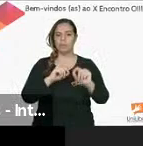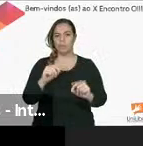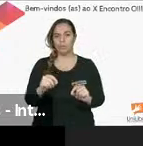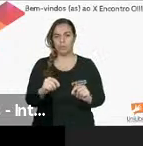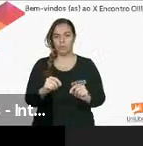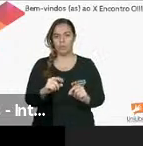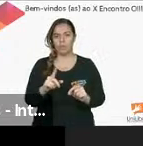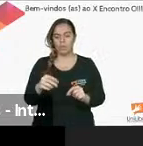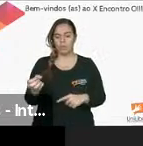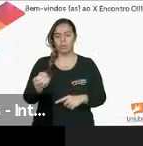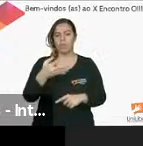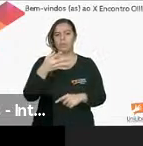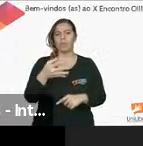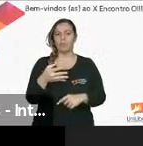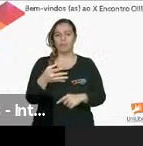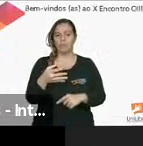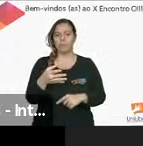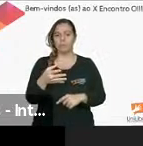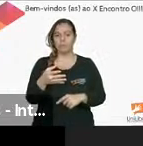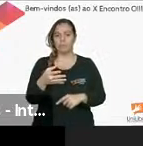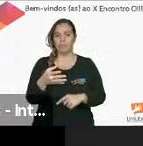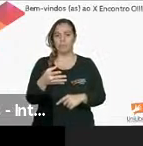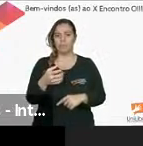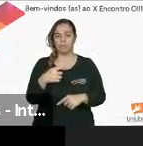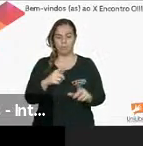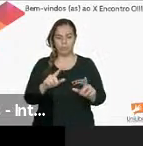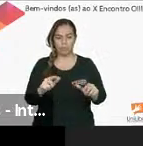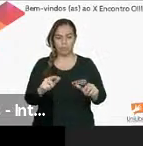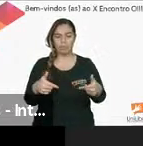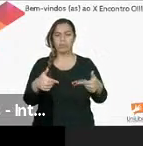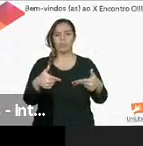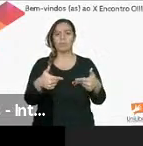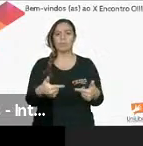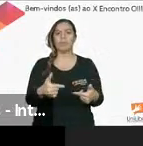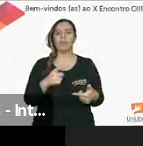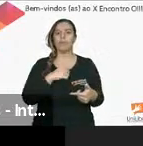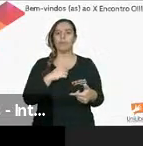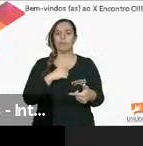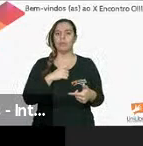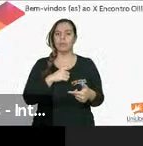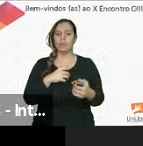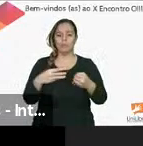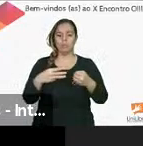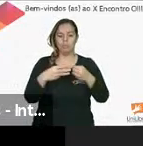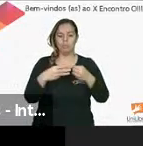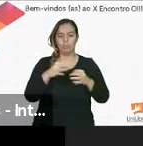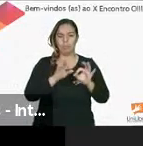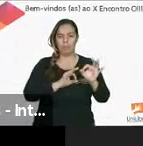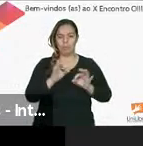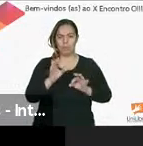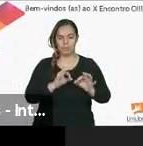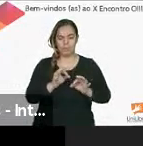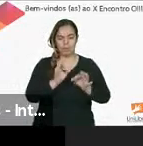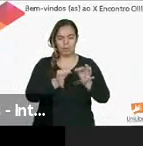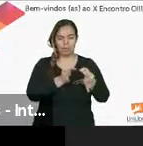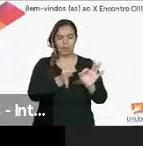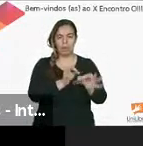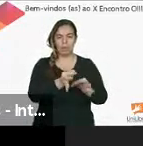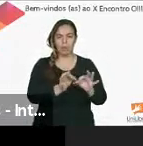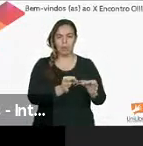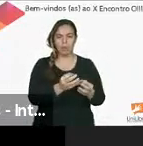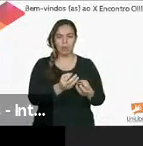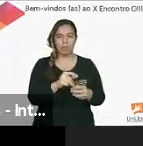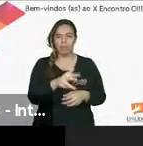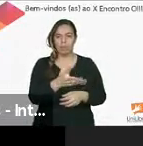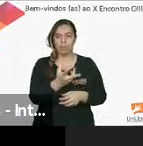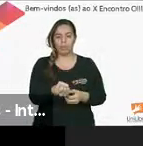huevo. Aquí está cuando nació. Aquí tiene una célula, aquí tiene miles de millones de células. Aquí no tiene órganos,